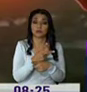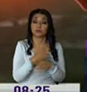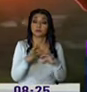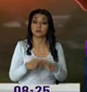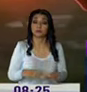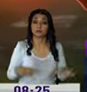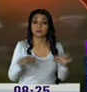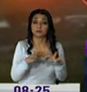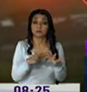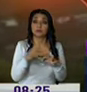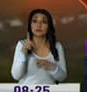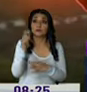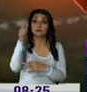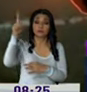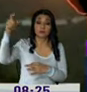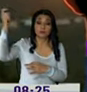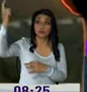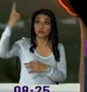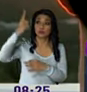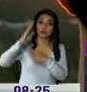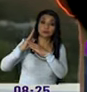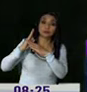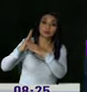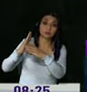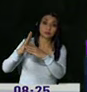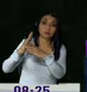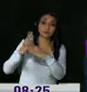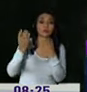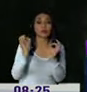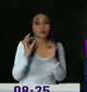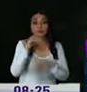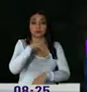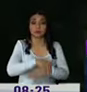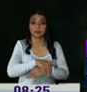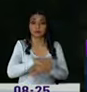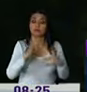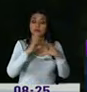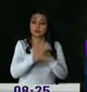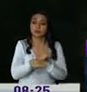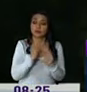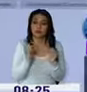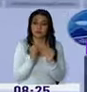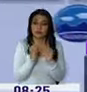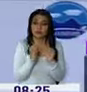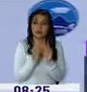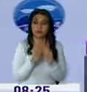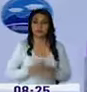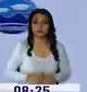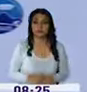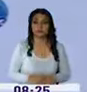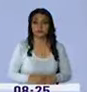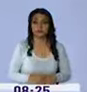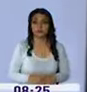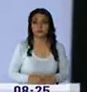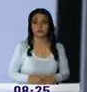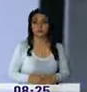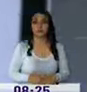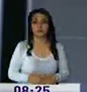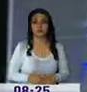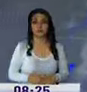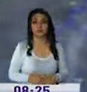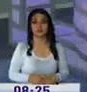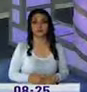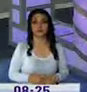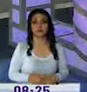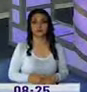para protegerse de los rayos ultravioletas y en las tardes y noche del frío, informó Patricia